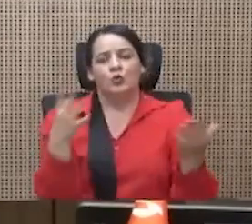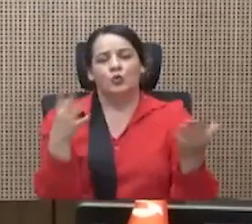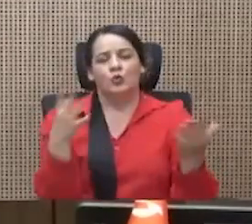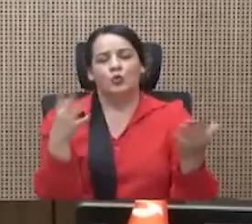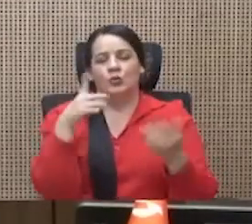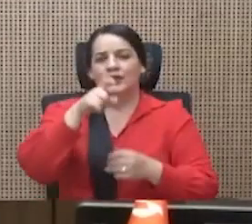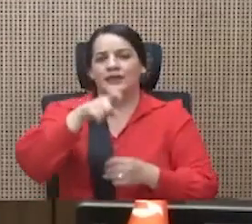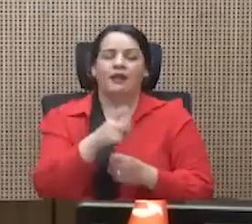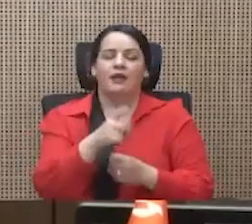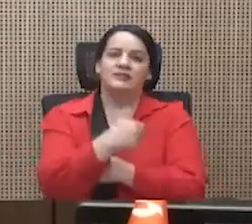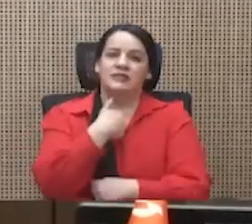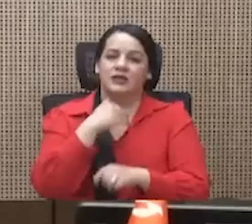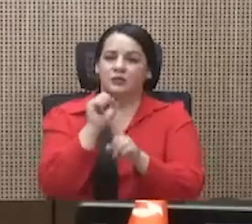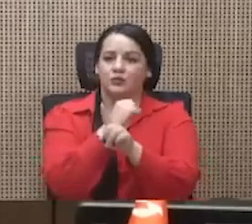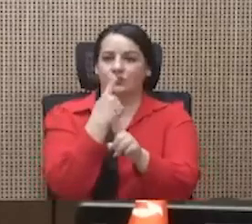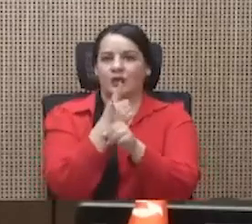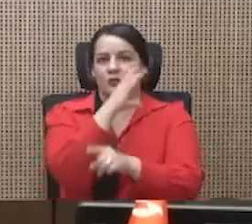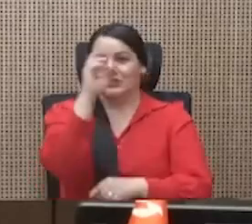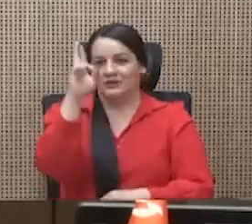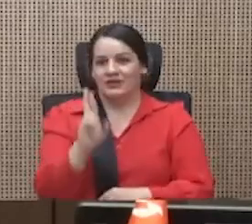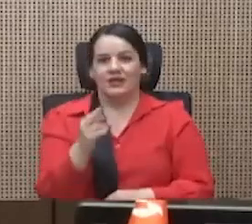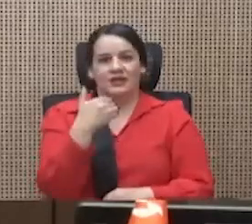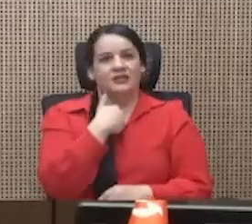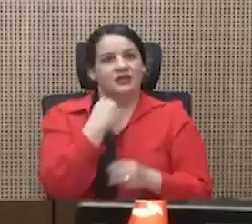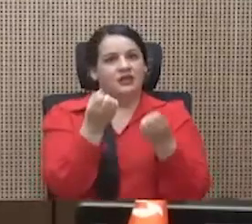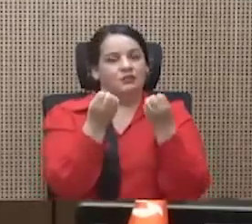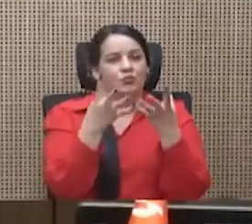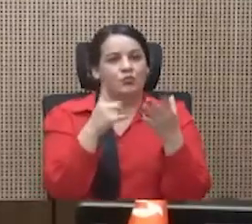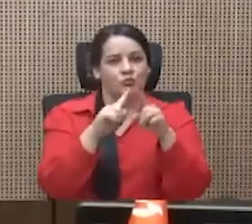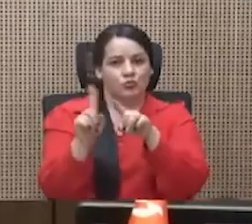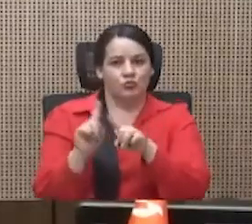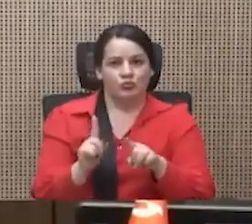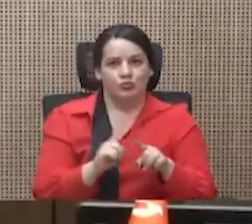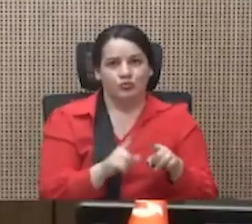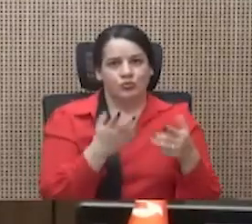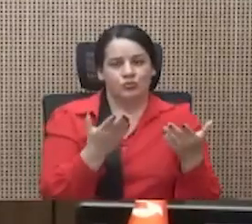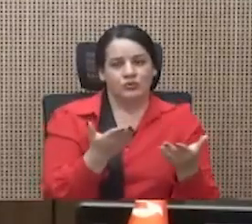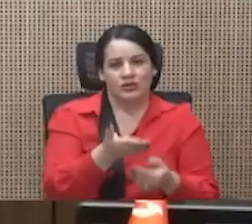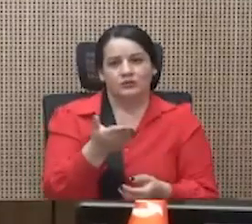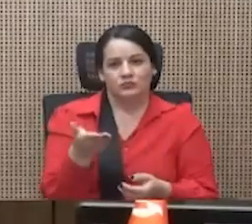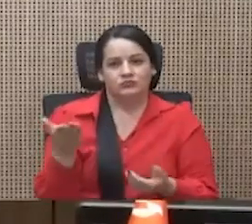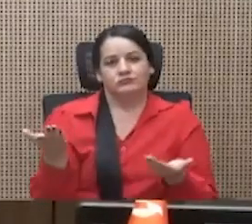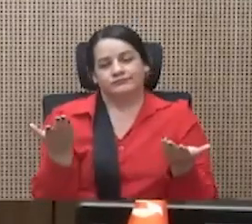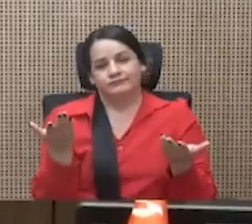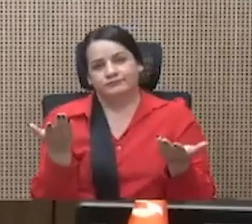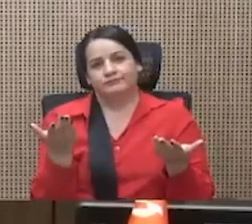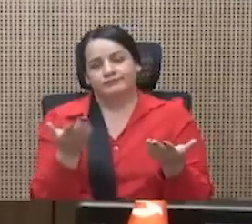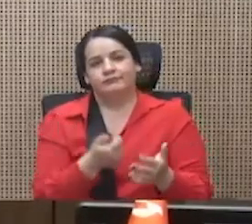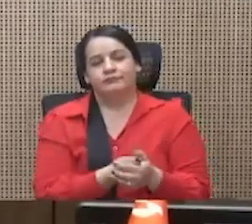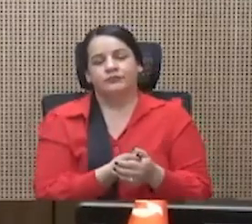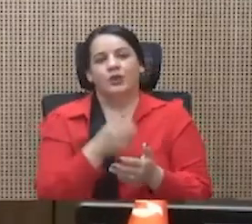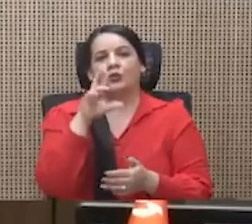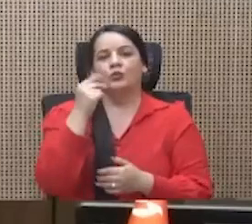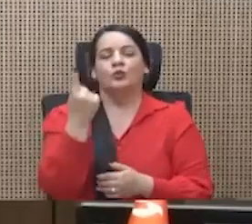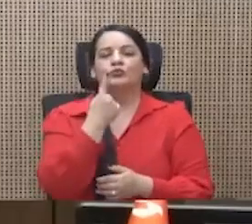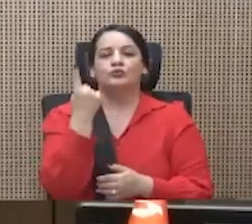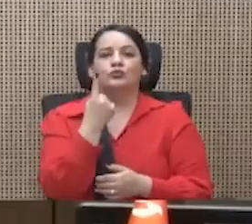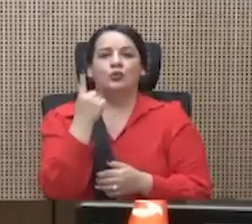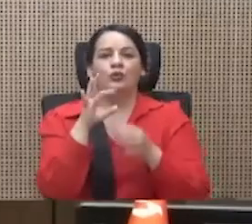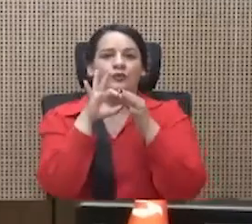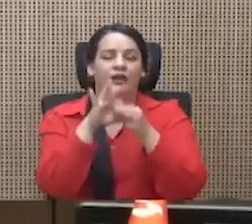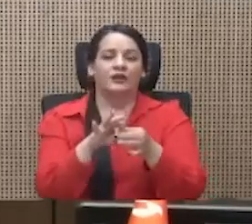país tiene la sociedad costarricense tiene un montón de facetas eh Y no solo